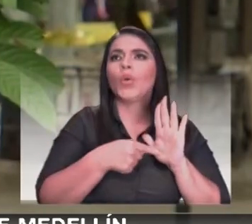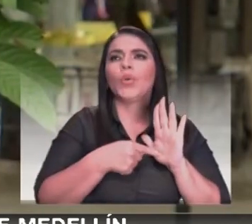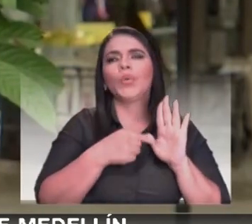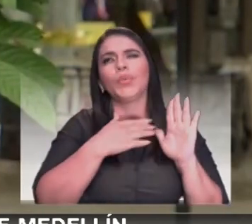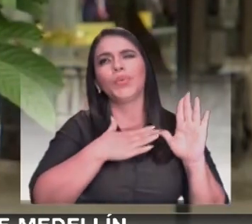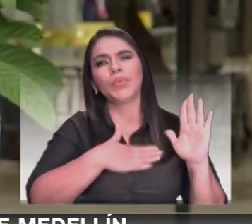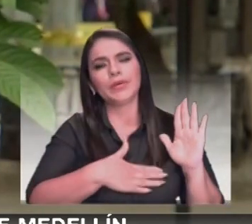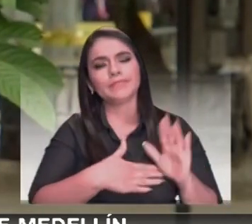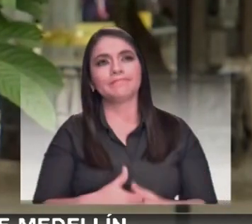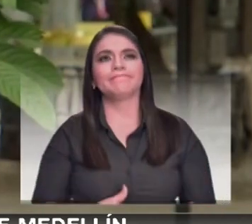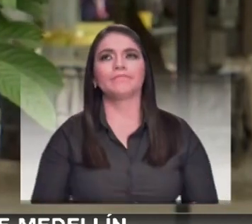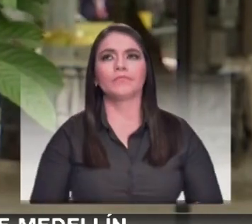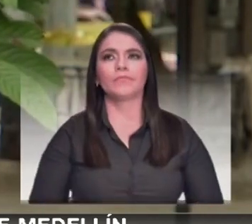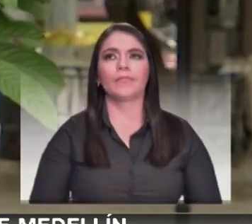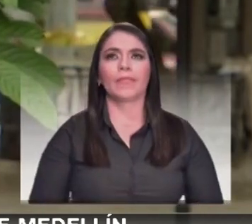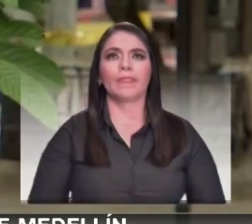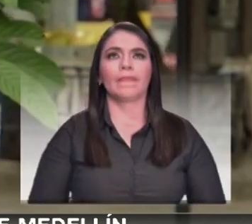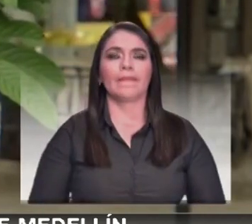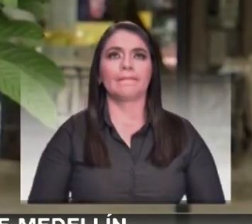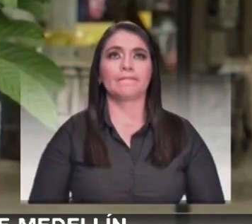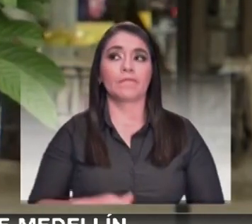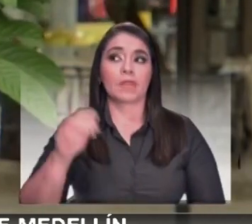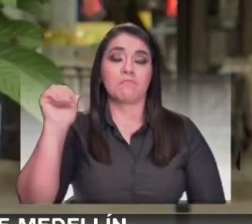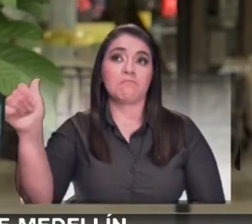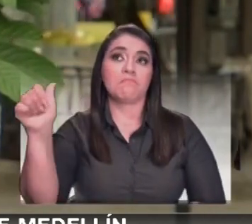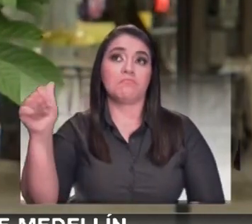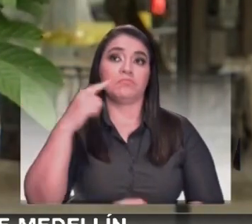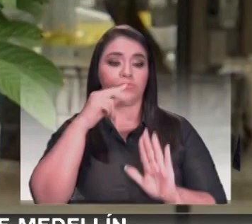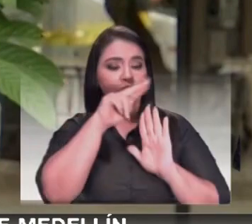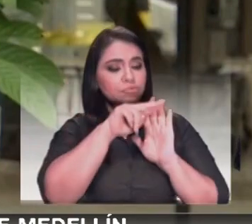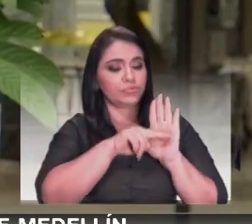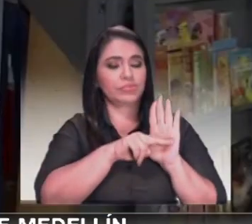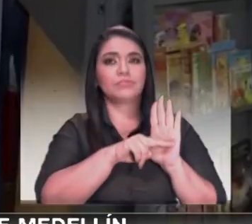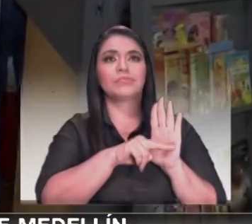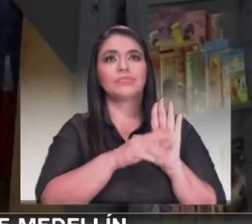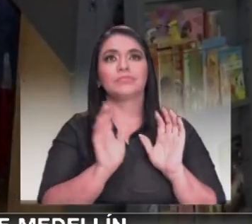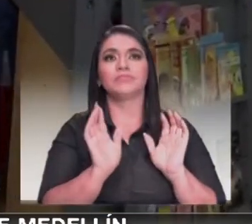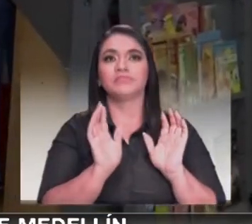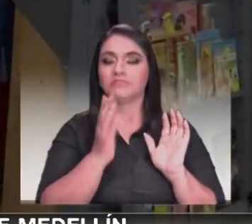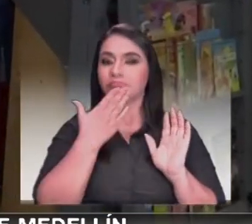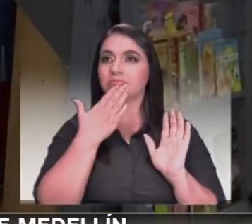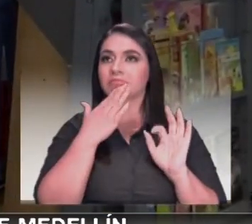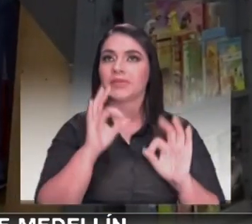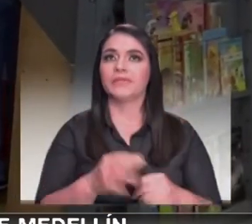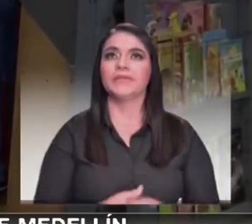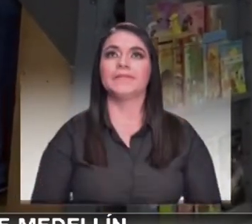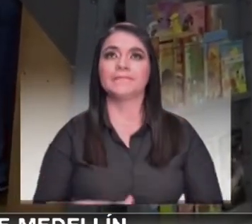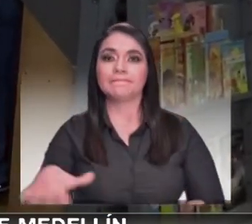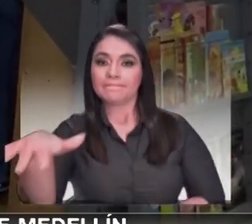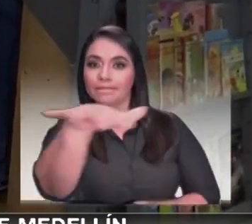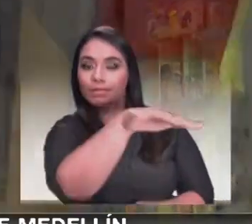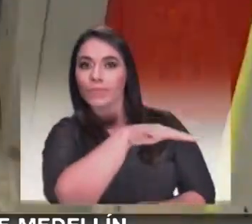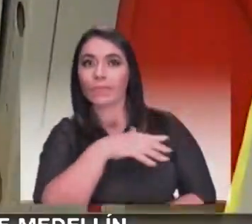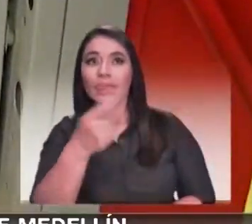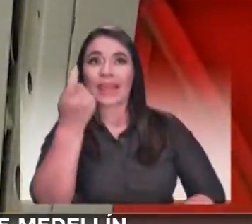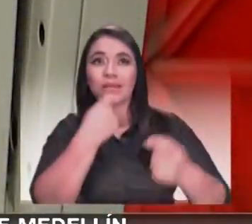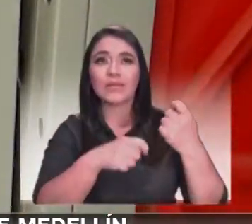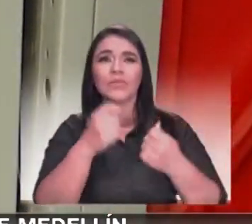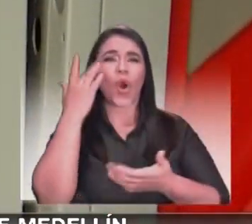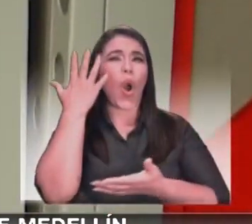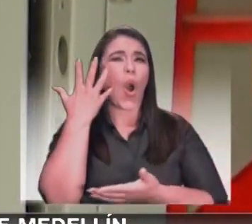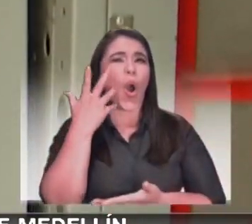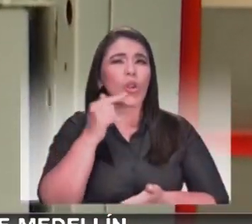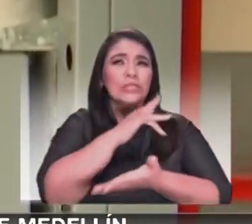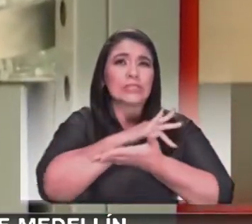y, según ellos mismos, hicimos la parte más fácil. Los comerciantes de este sector deberán limpiar y